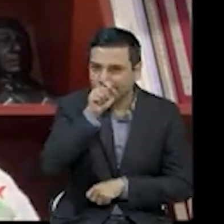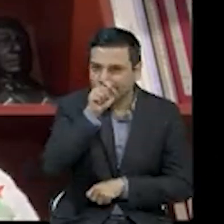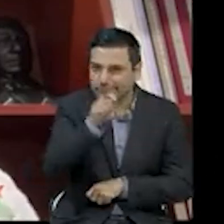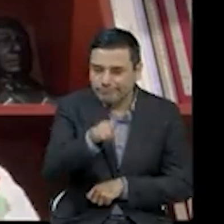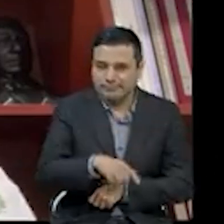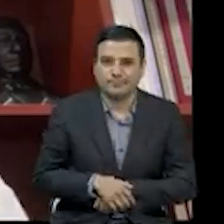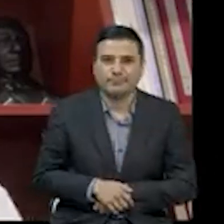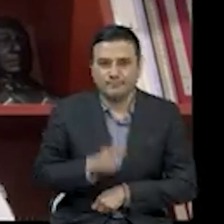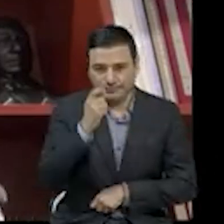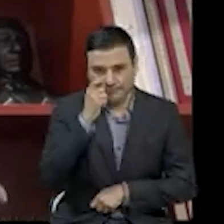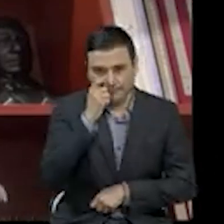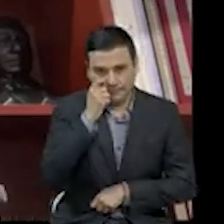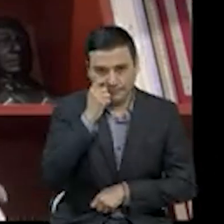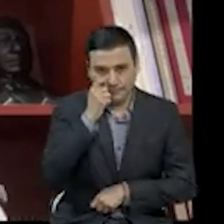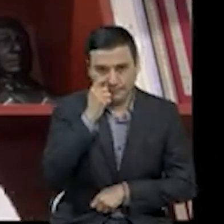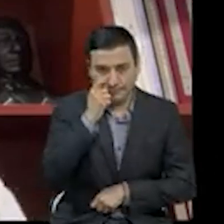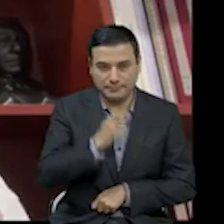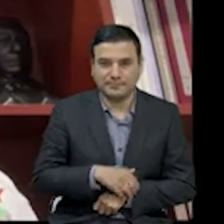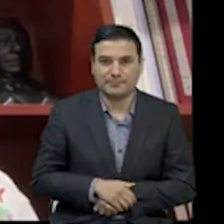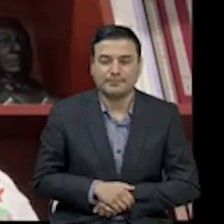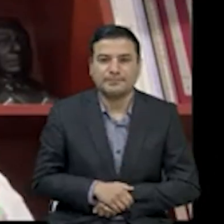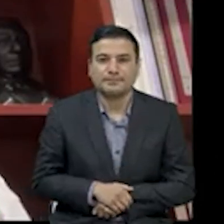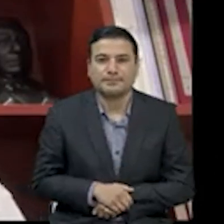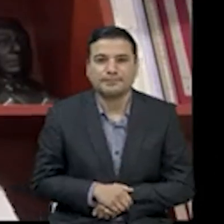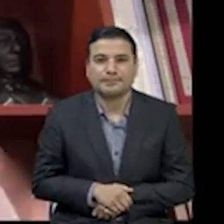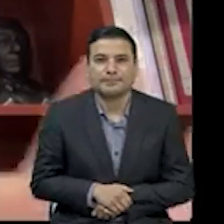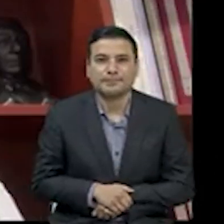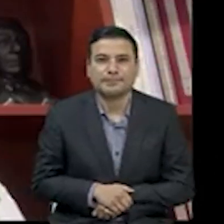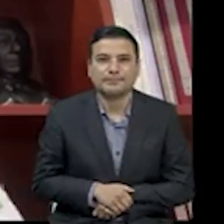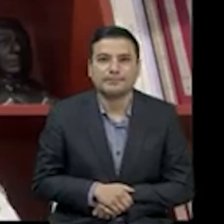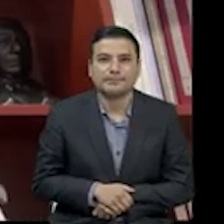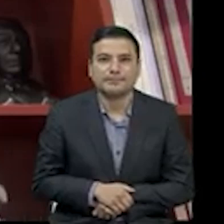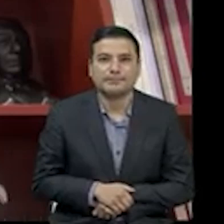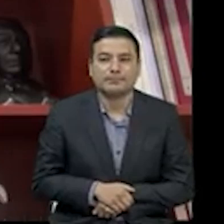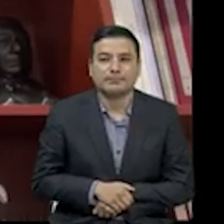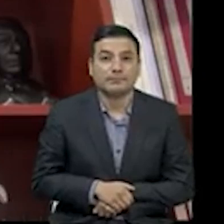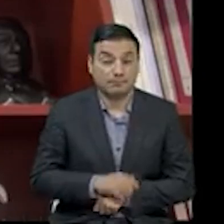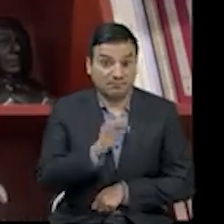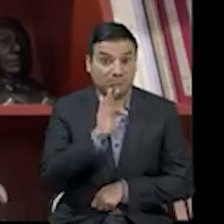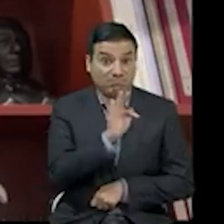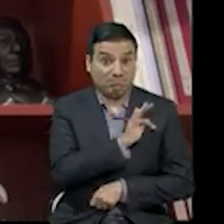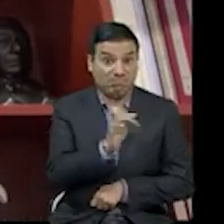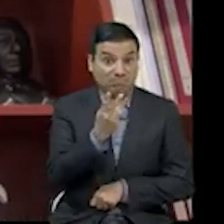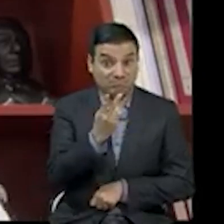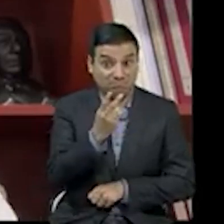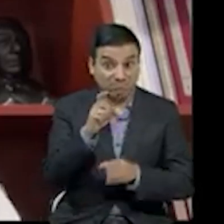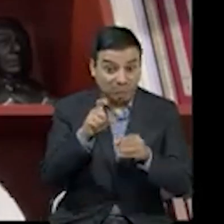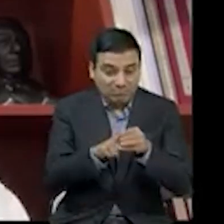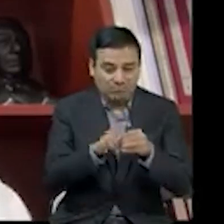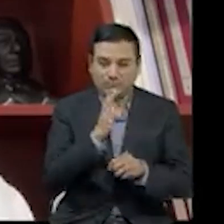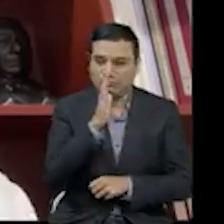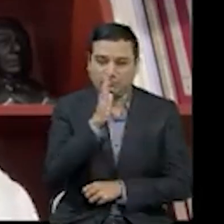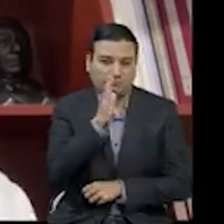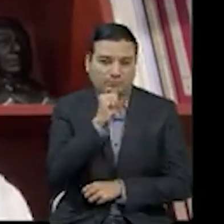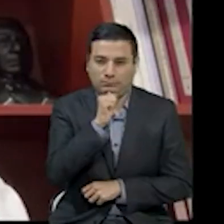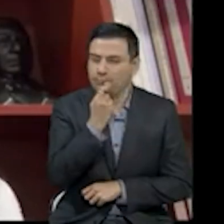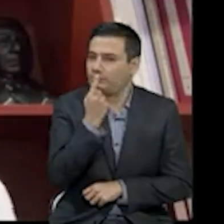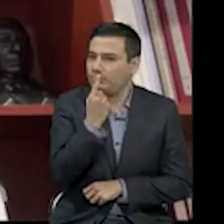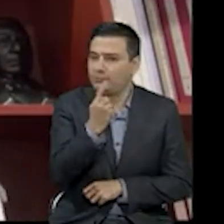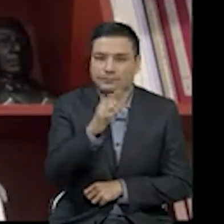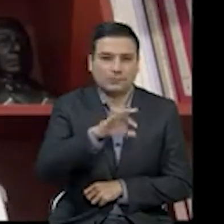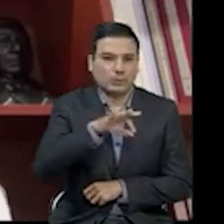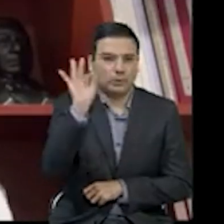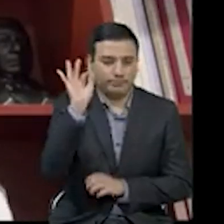partido. Y no se puede estar en los dos. O se está en uno o se está en otro. Efectivamente.